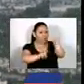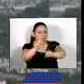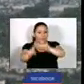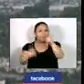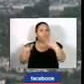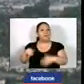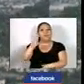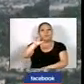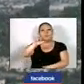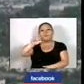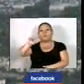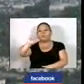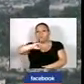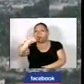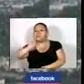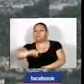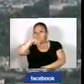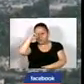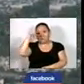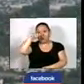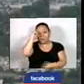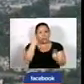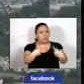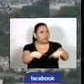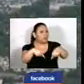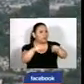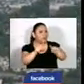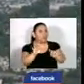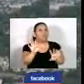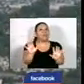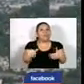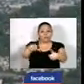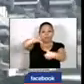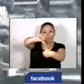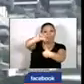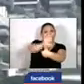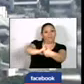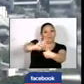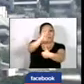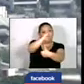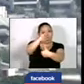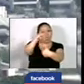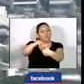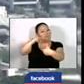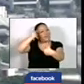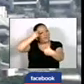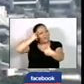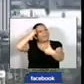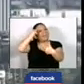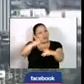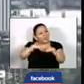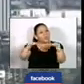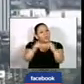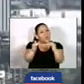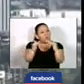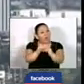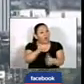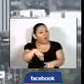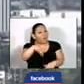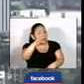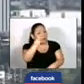% continúa operando. Aunque todos los países centroamericanos coinciden en que los negocios más